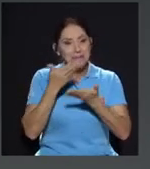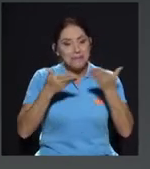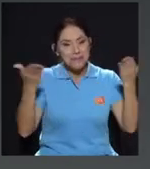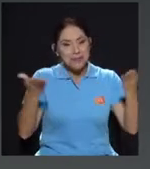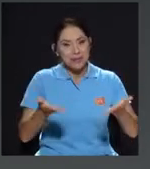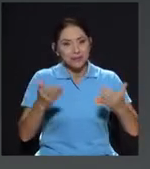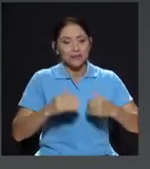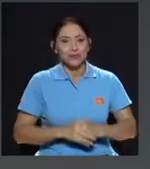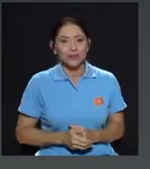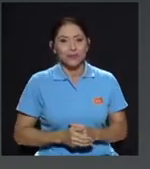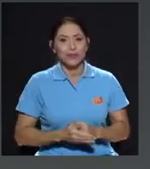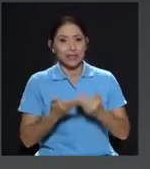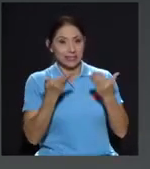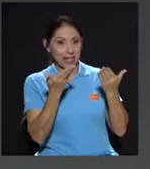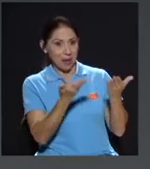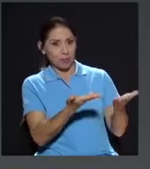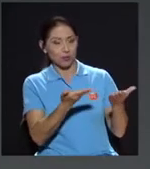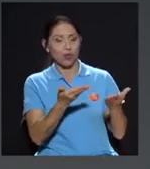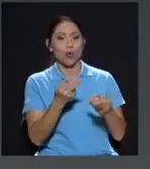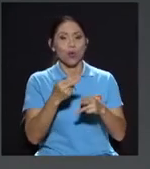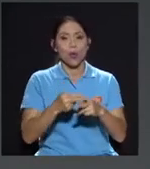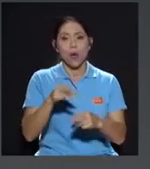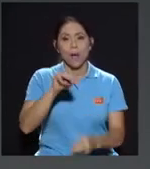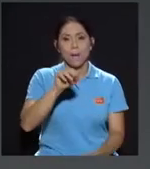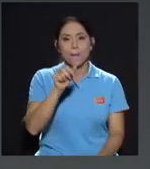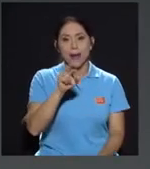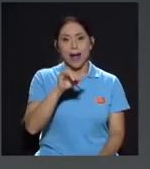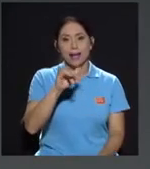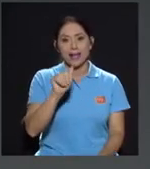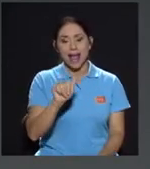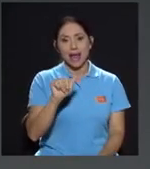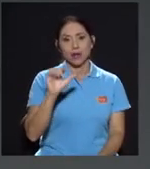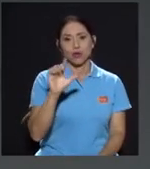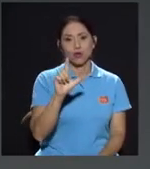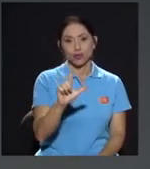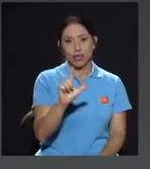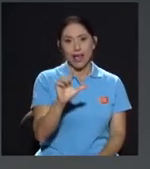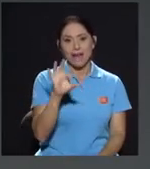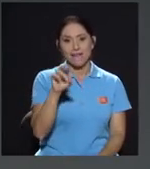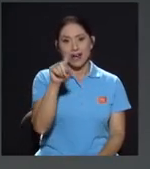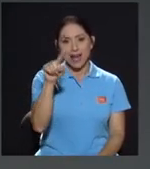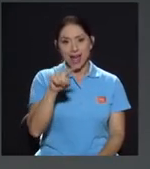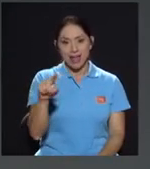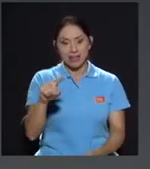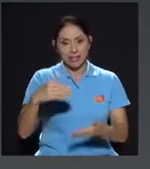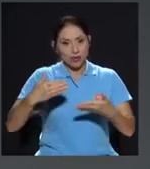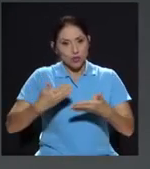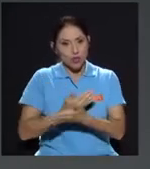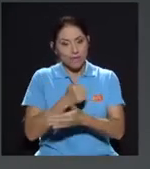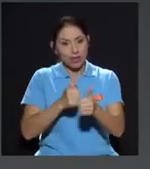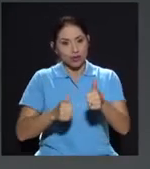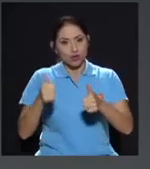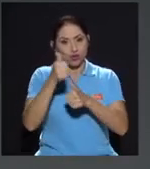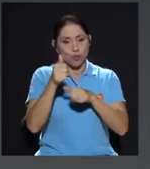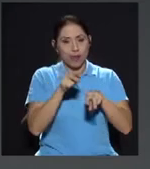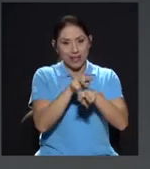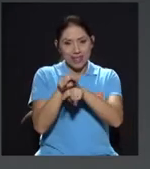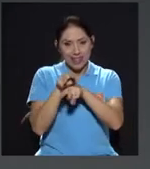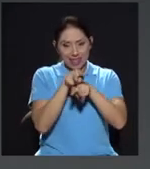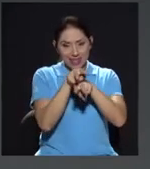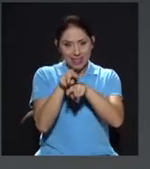estamos con dña maría lucía fernández la nueva superintendente de valores de este